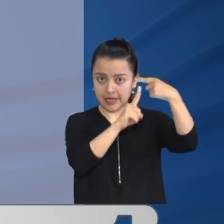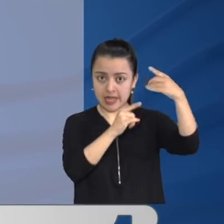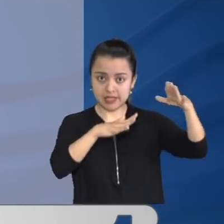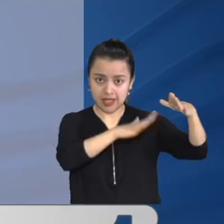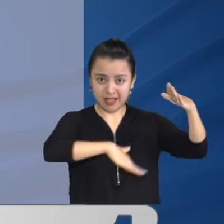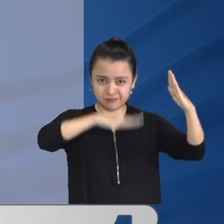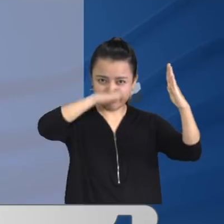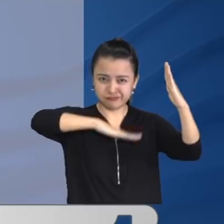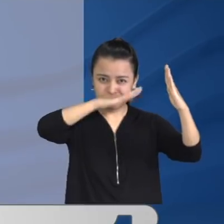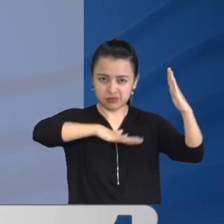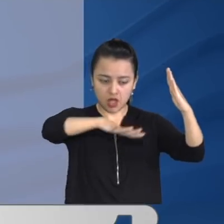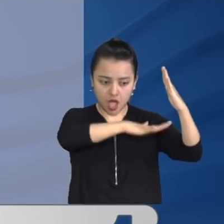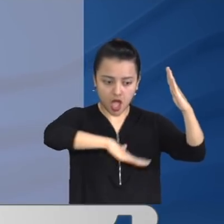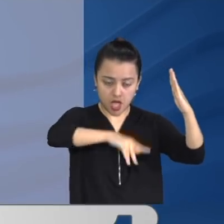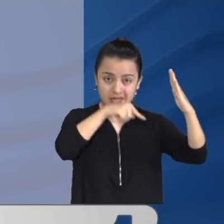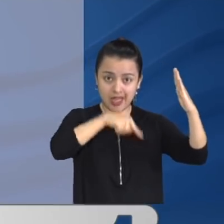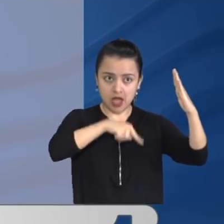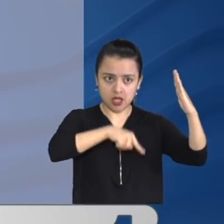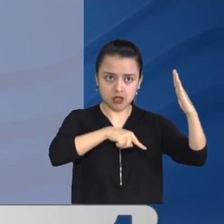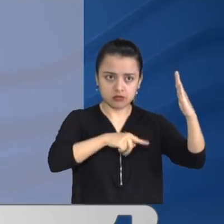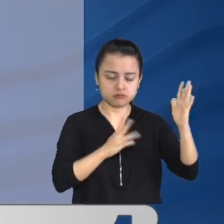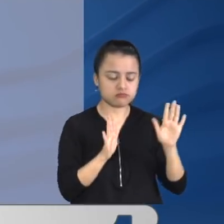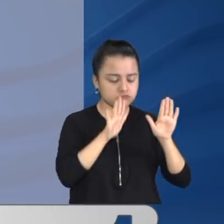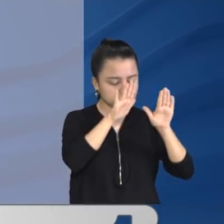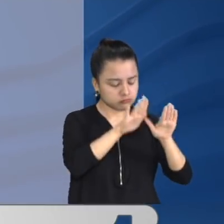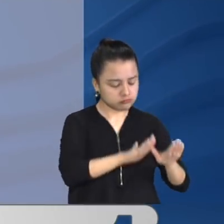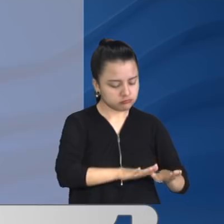fieles musulmanes asisten a los templos a rezar.